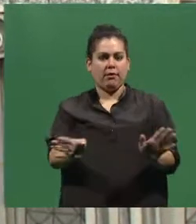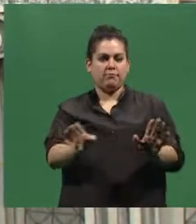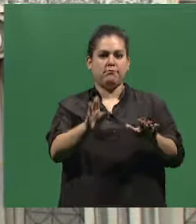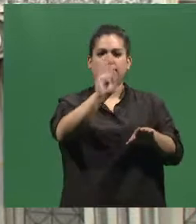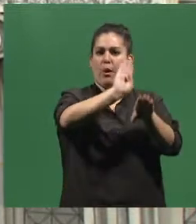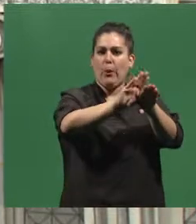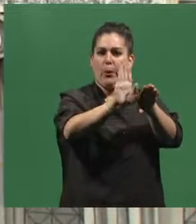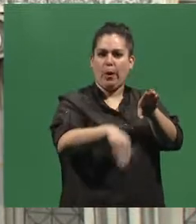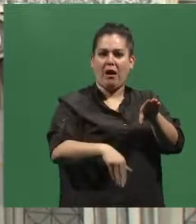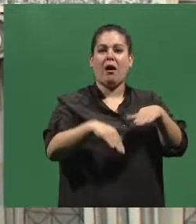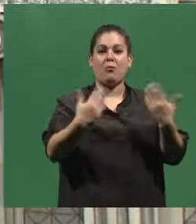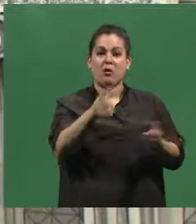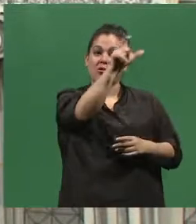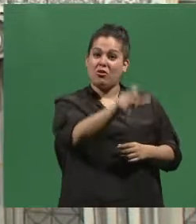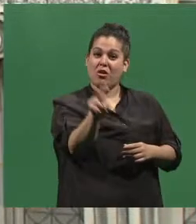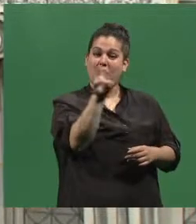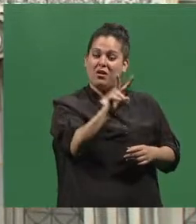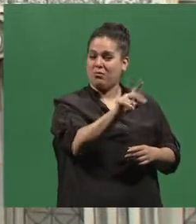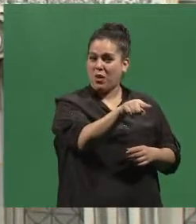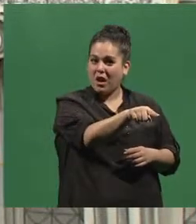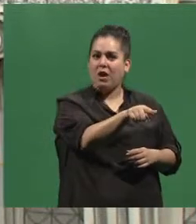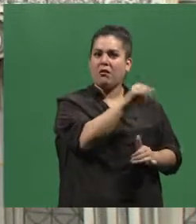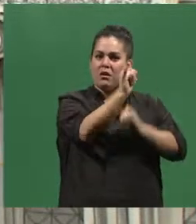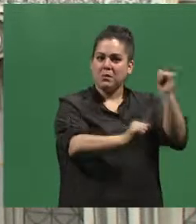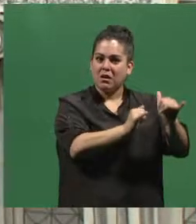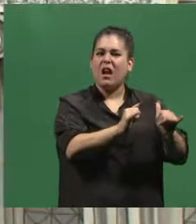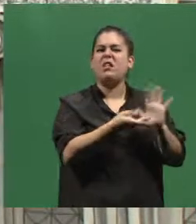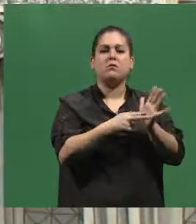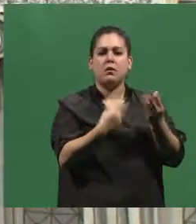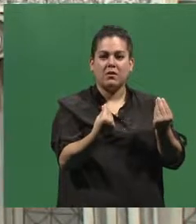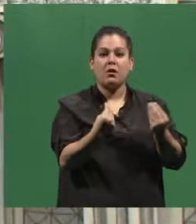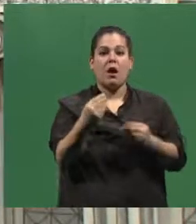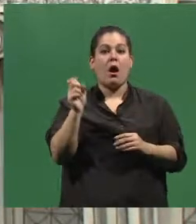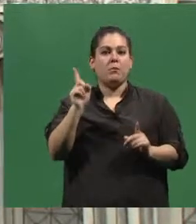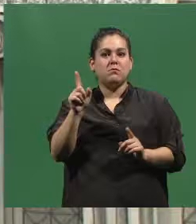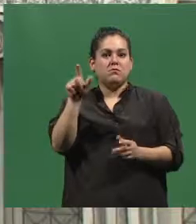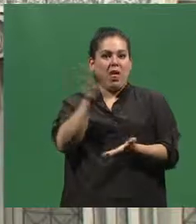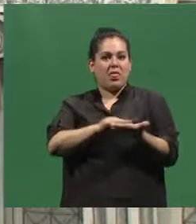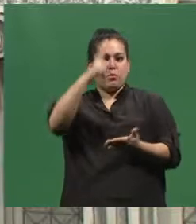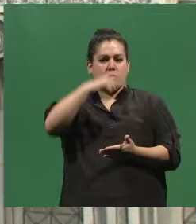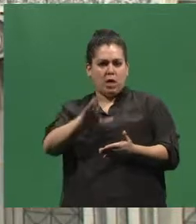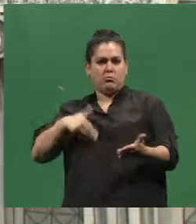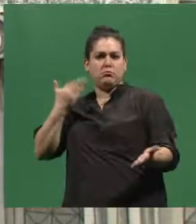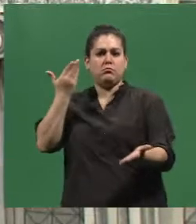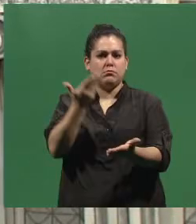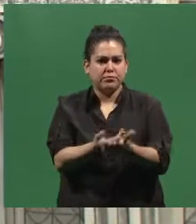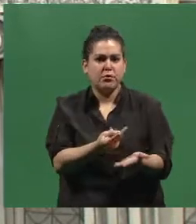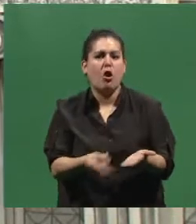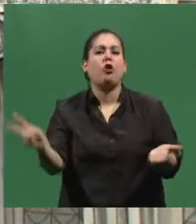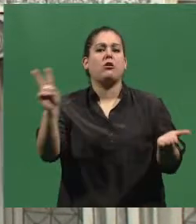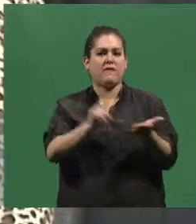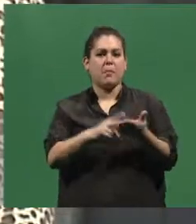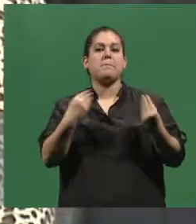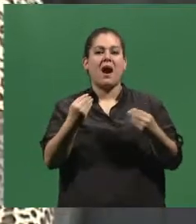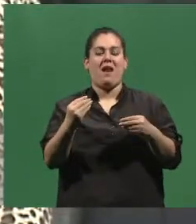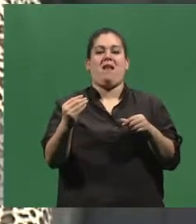cual es lo que está explicando la licenciada Emilce, que la diputada vuelve a representar el proyecto. En todo caso, se tendría que volver a darle la media